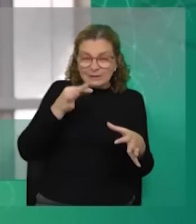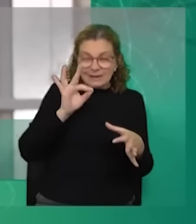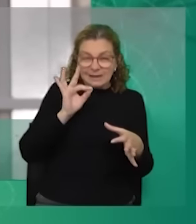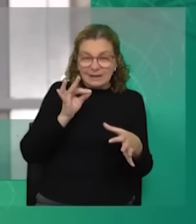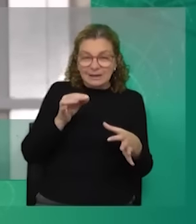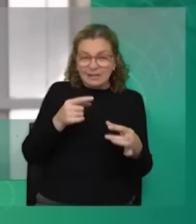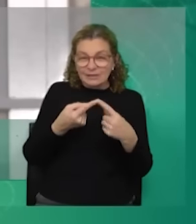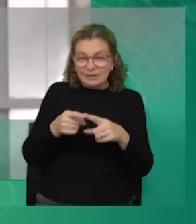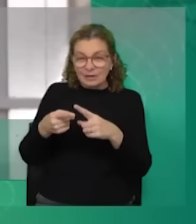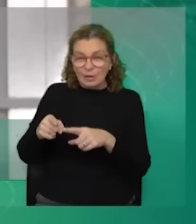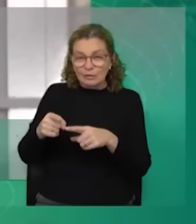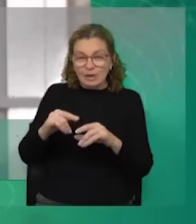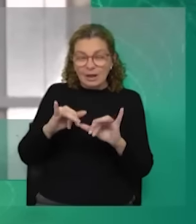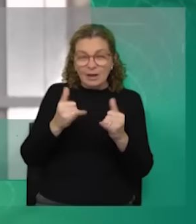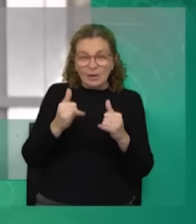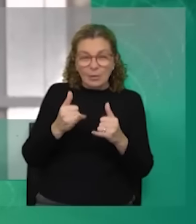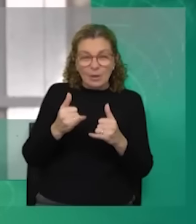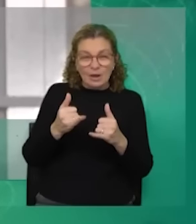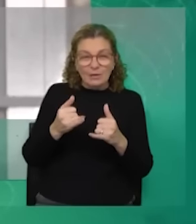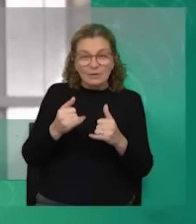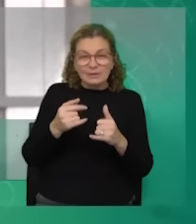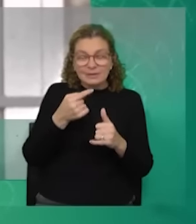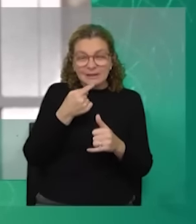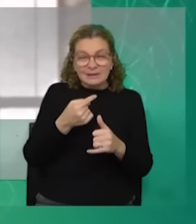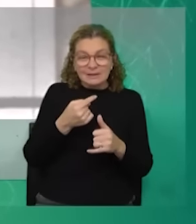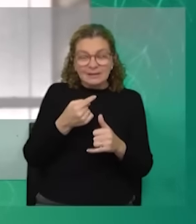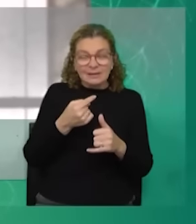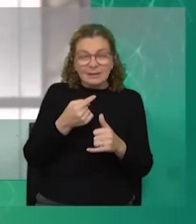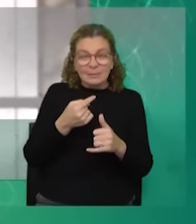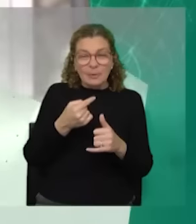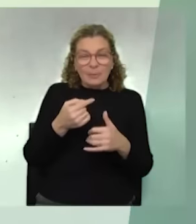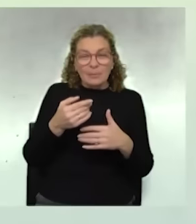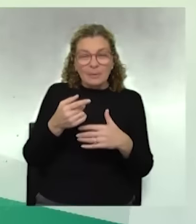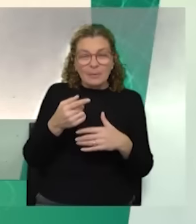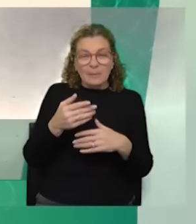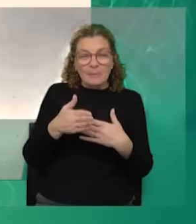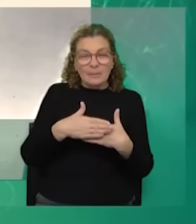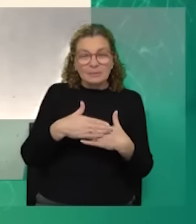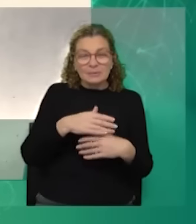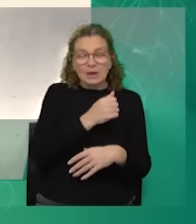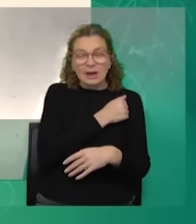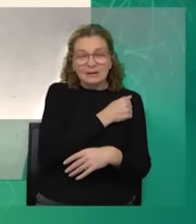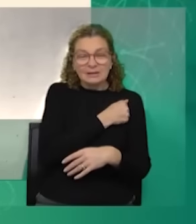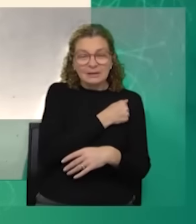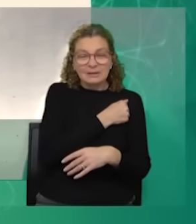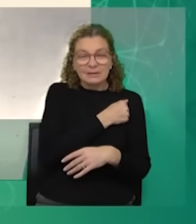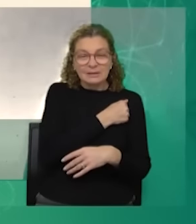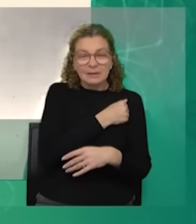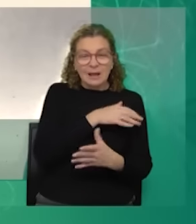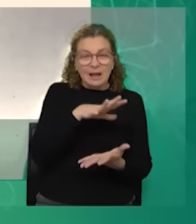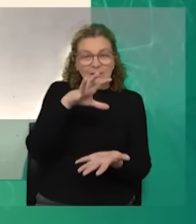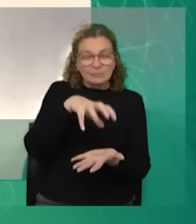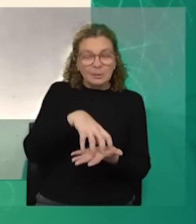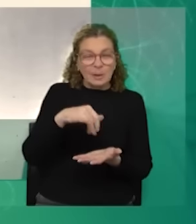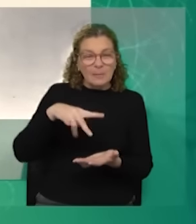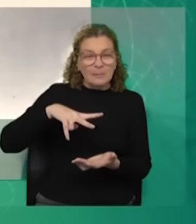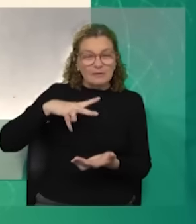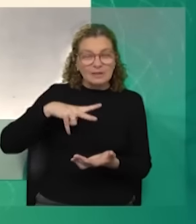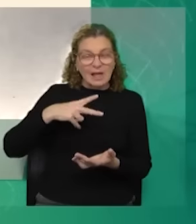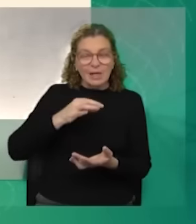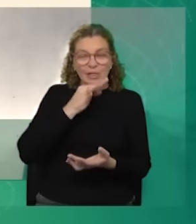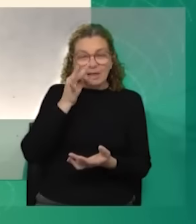objetos hay juegos de la vida cotidiana que nos aproximan más artig fue este propiedad privada y fue